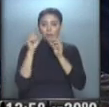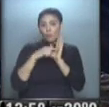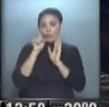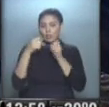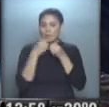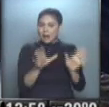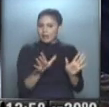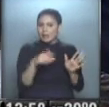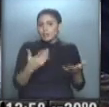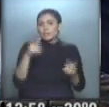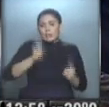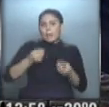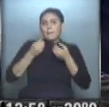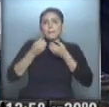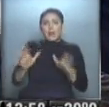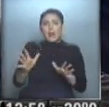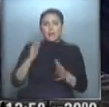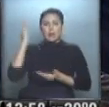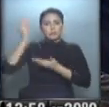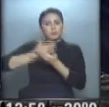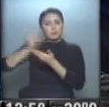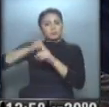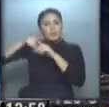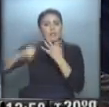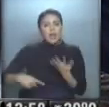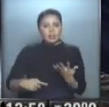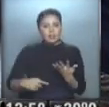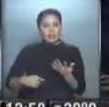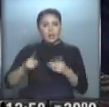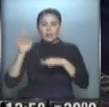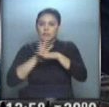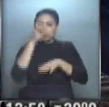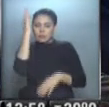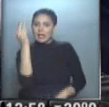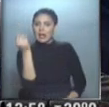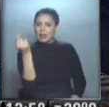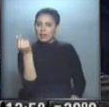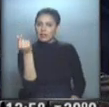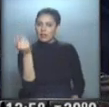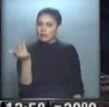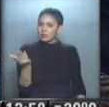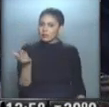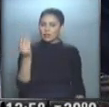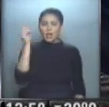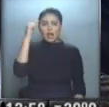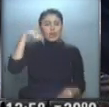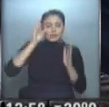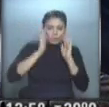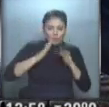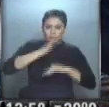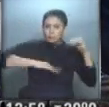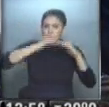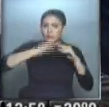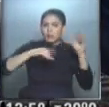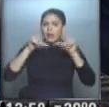se pierde la capacidad de financiar producciones técnicas y artísticas de calidad? No nos referimos a la infraestructura de